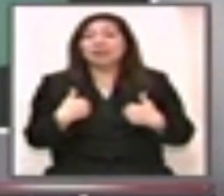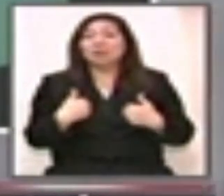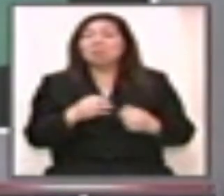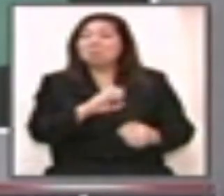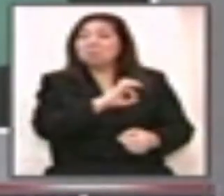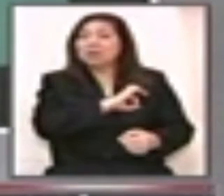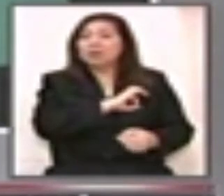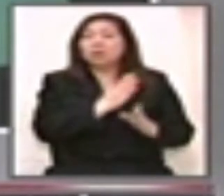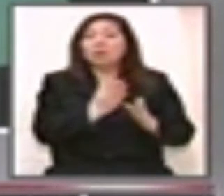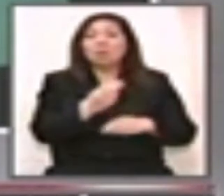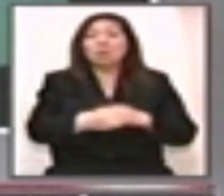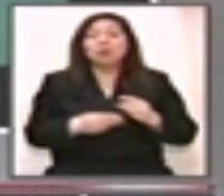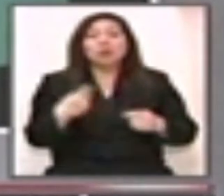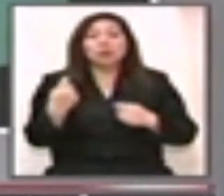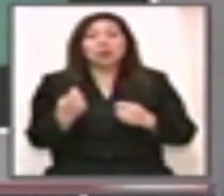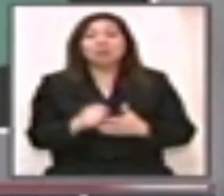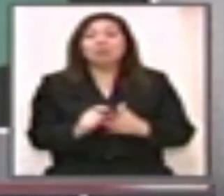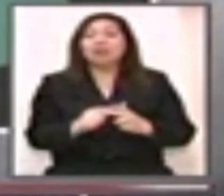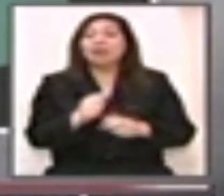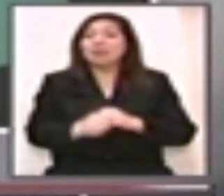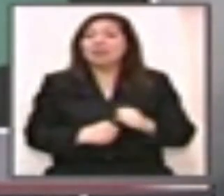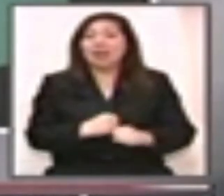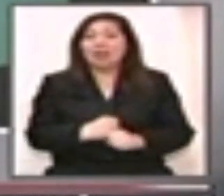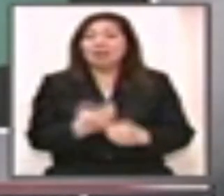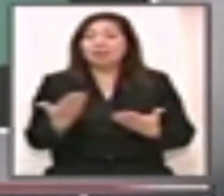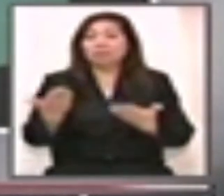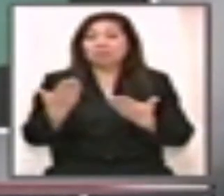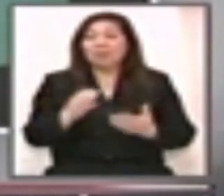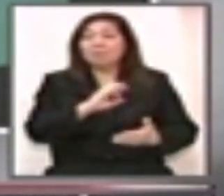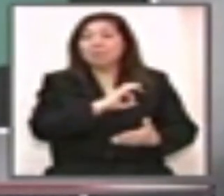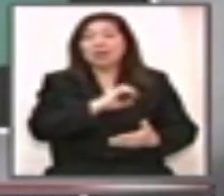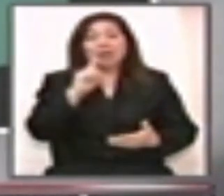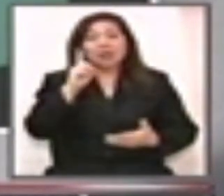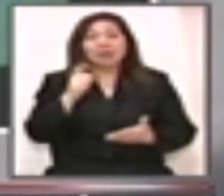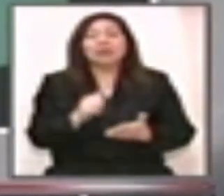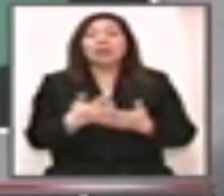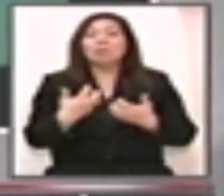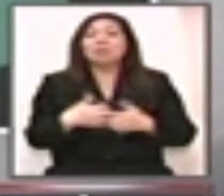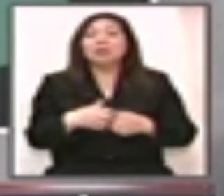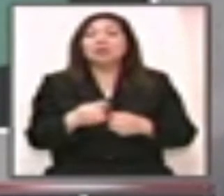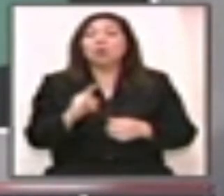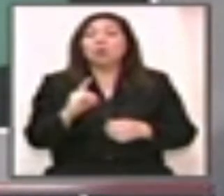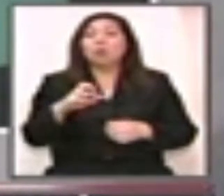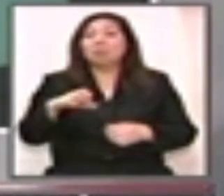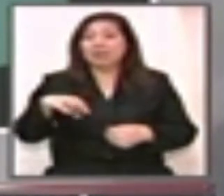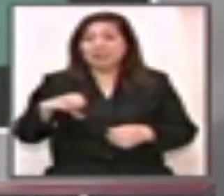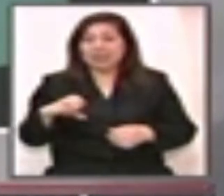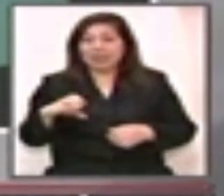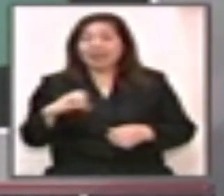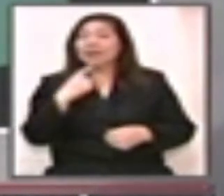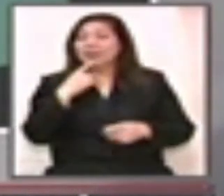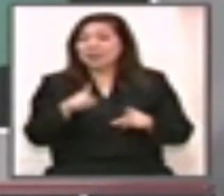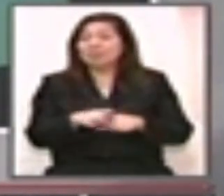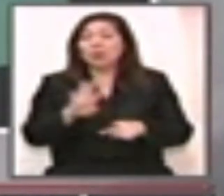premio de la Organización Mundial del Turismo a inicios de año y acaba de recibir un premio de creatividad empresarial por la UPC.